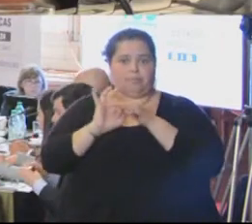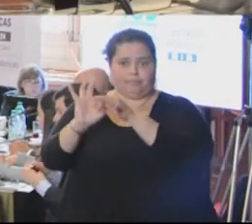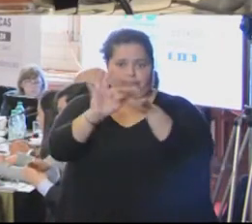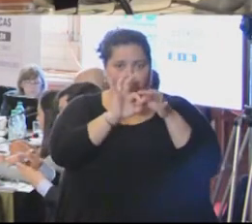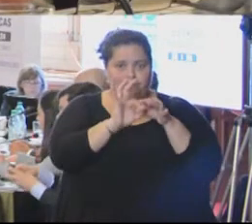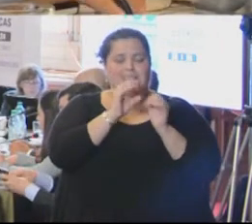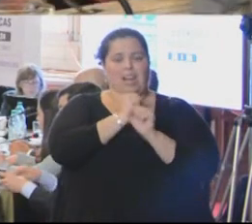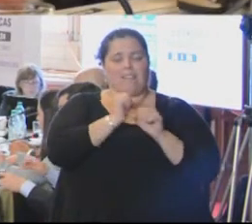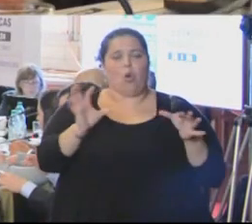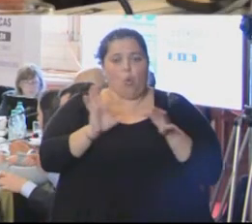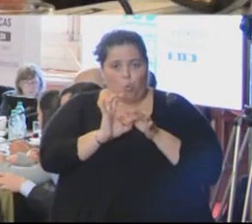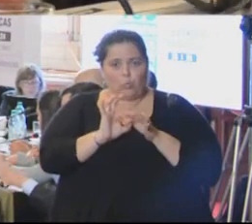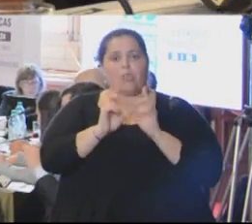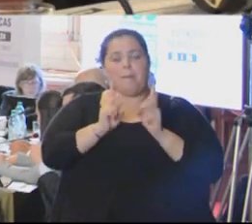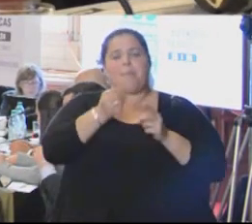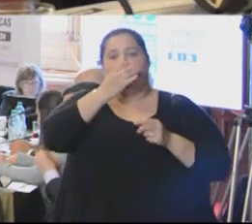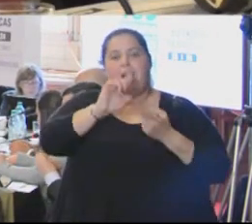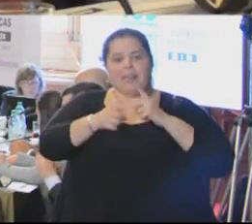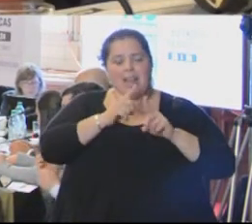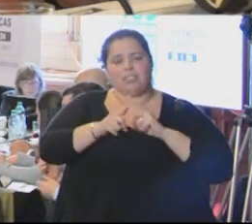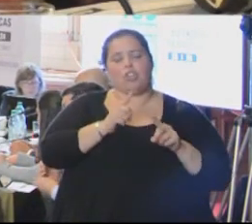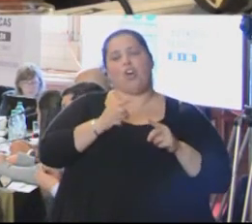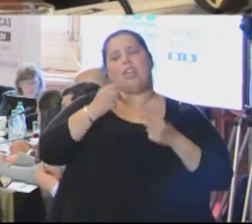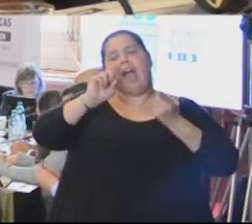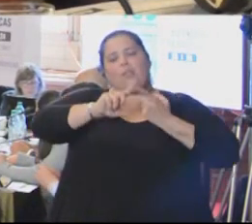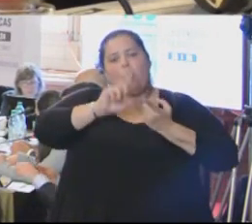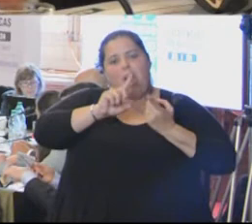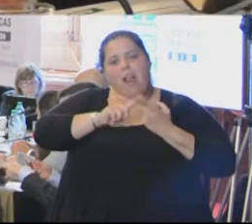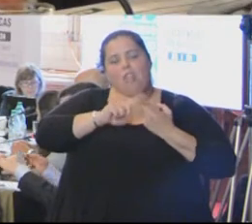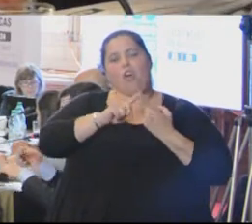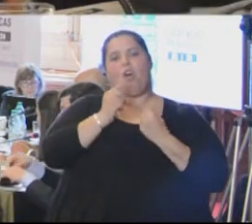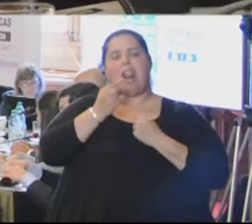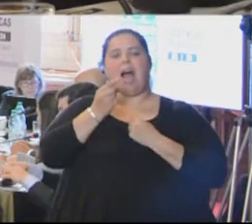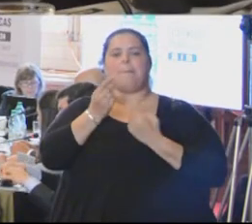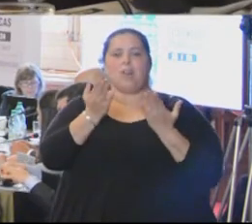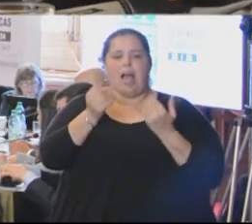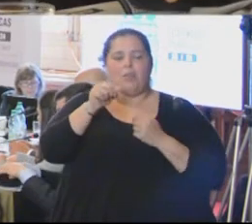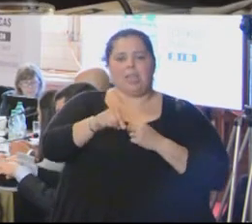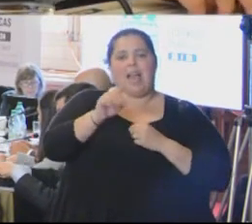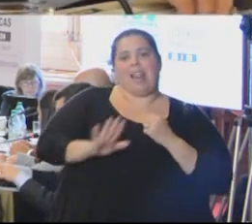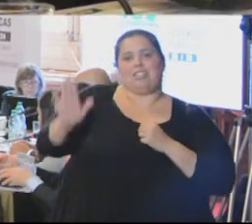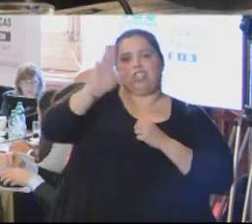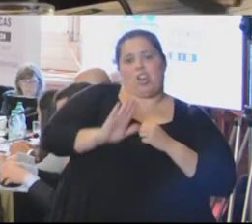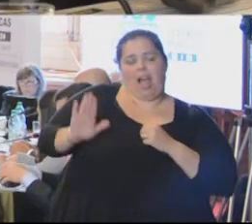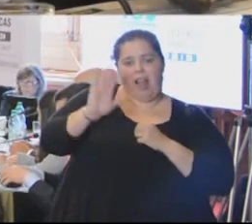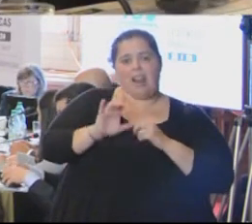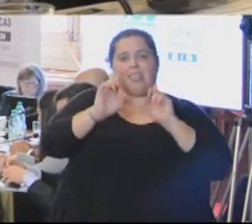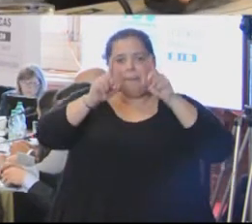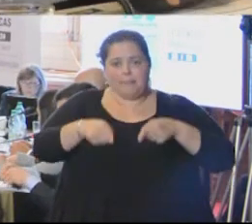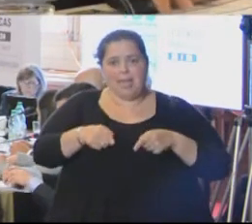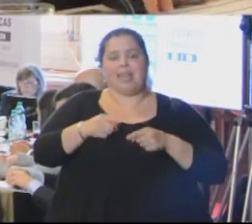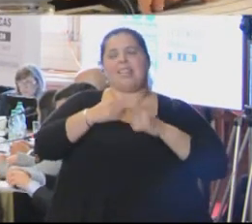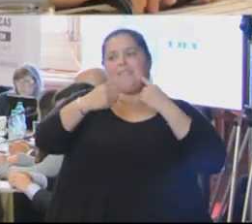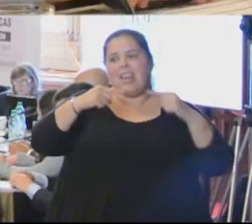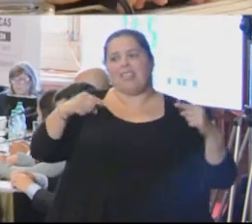tener una buena relación y acuerdos con la Procuraduría General de la Nación, quienes acompañan en muchas ocasiones los casos de defensores de